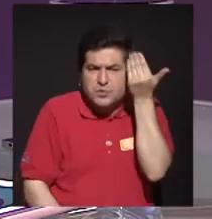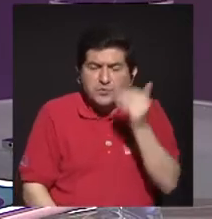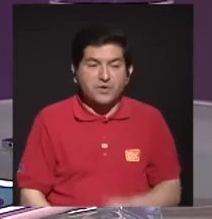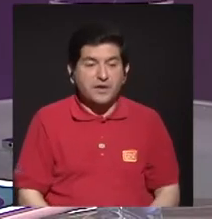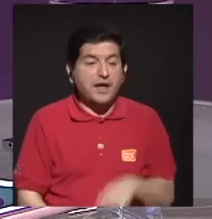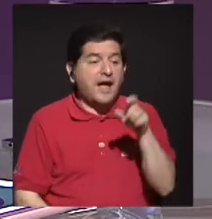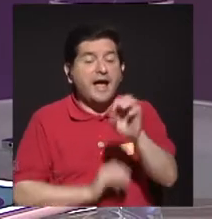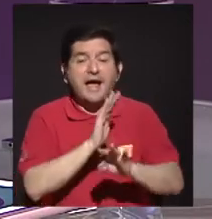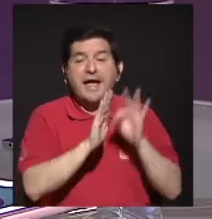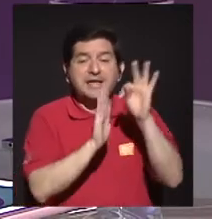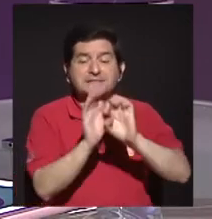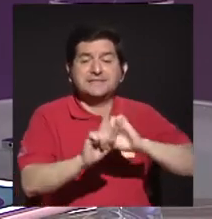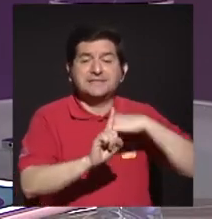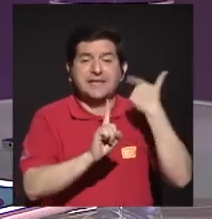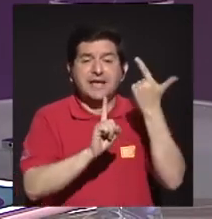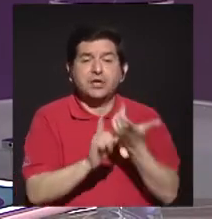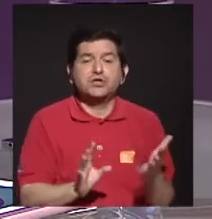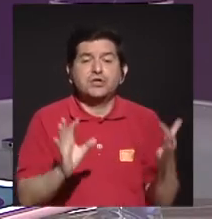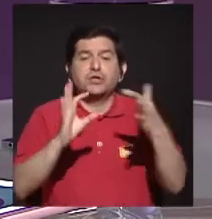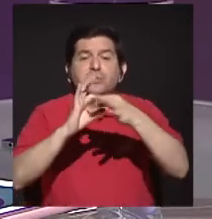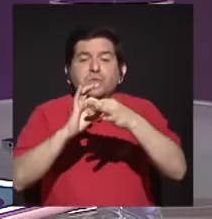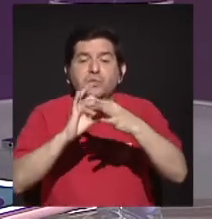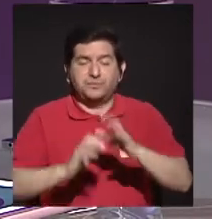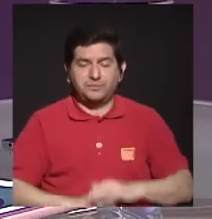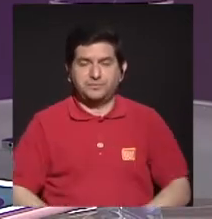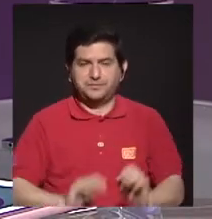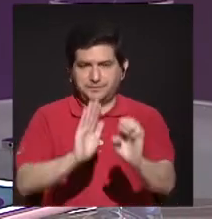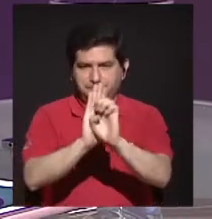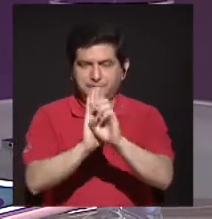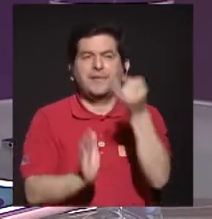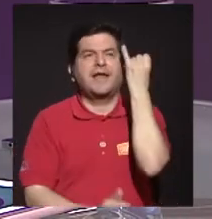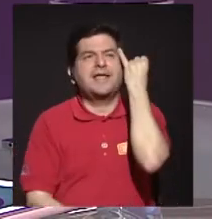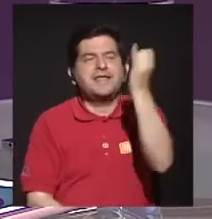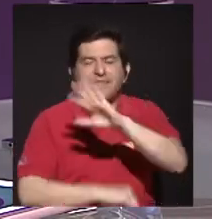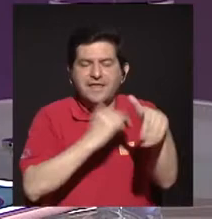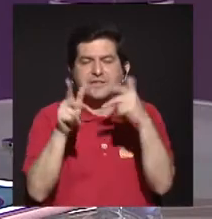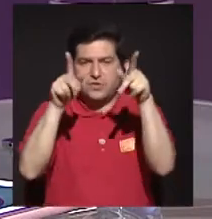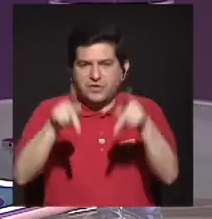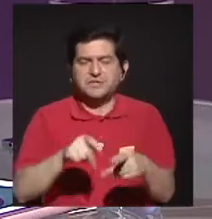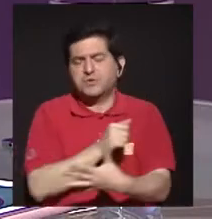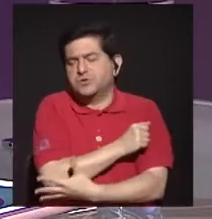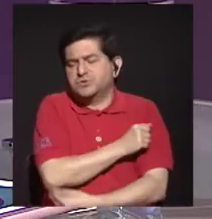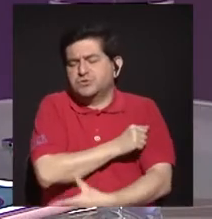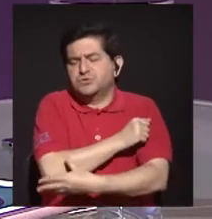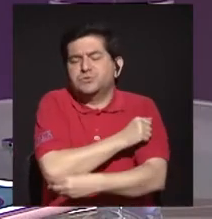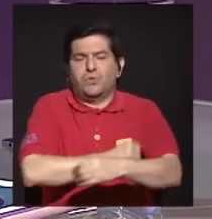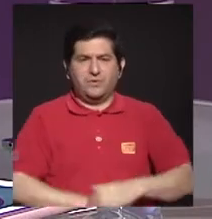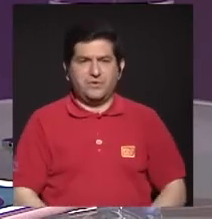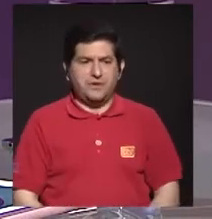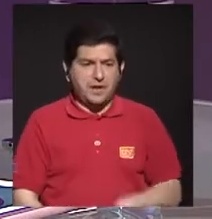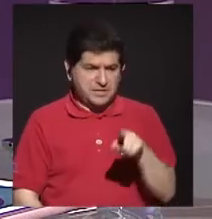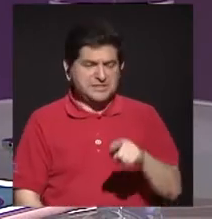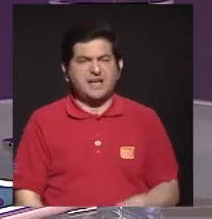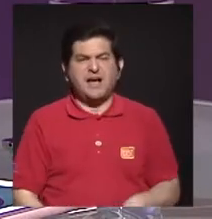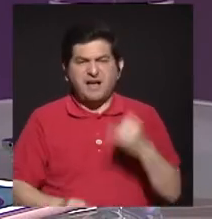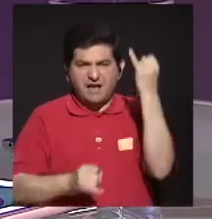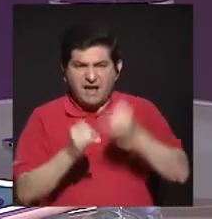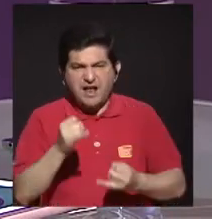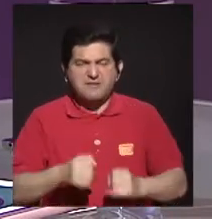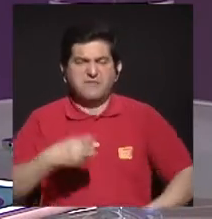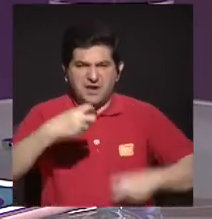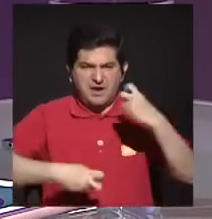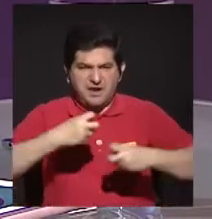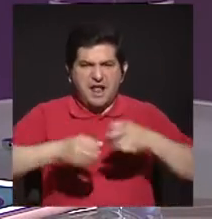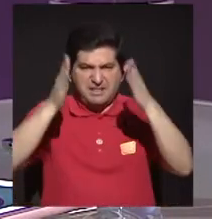llamamos estereotipos sociales. Uh-huh. Por ejemplo, la idea de que todas las personas pobres llegan a ser delincuentes, esa relación